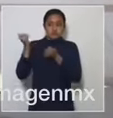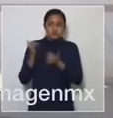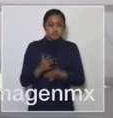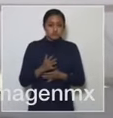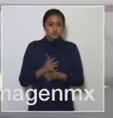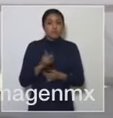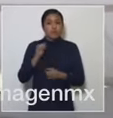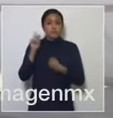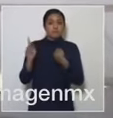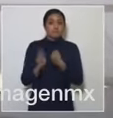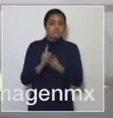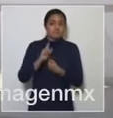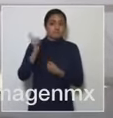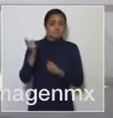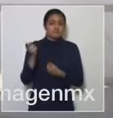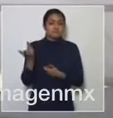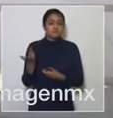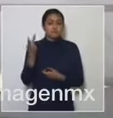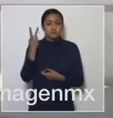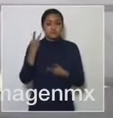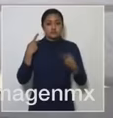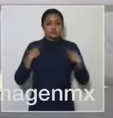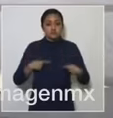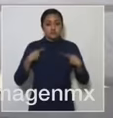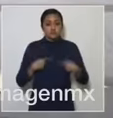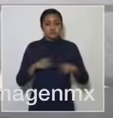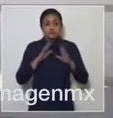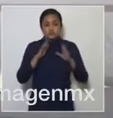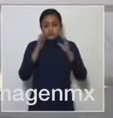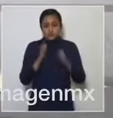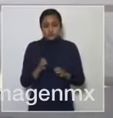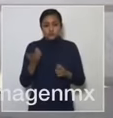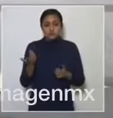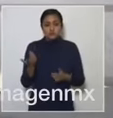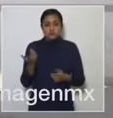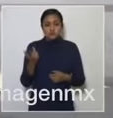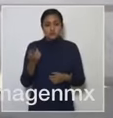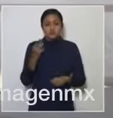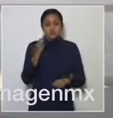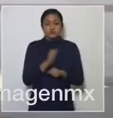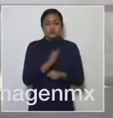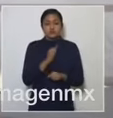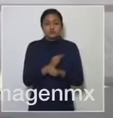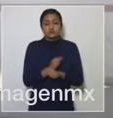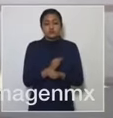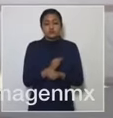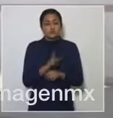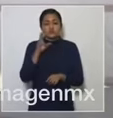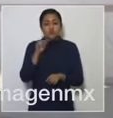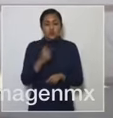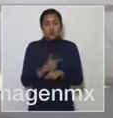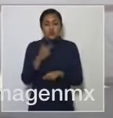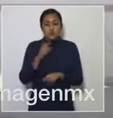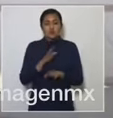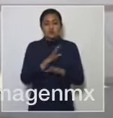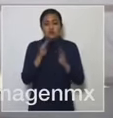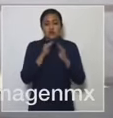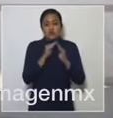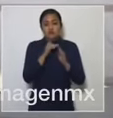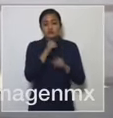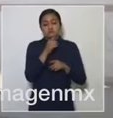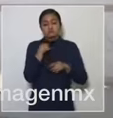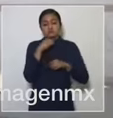otro país. Actualmente los dos pacientes ya se encuentran en una fase no grave, ya están en casa, le